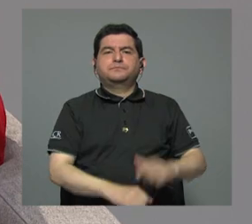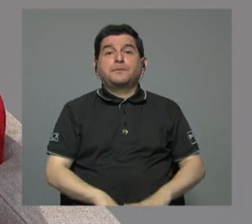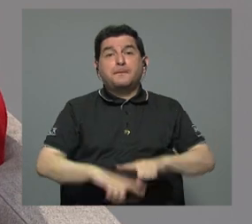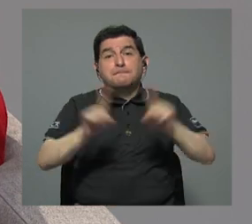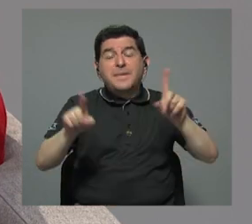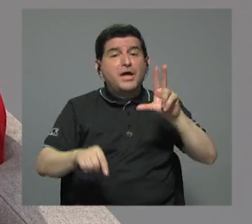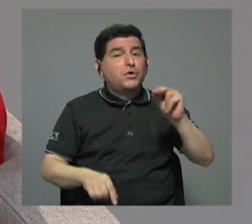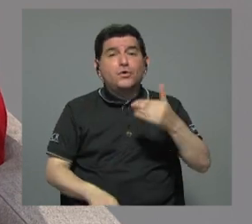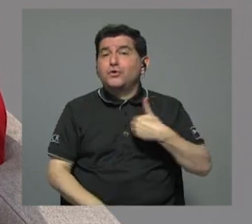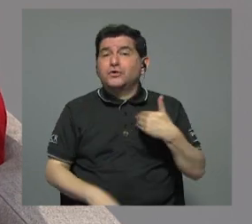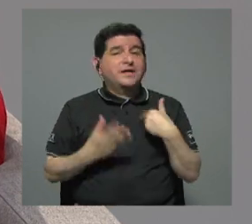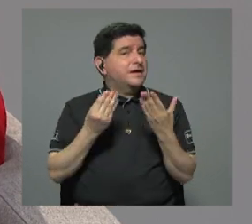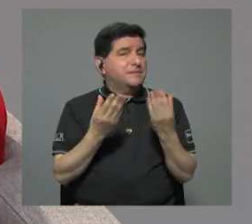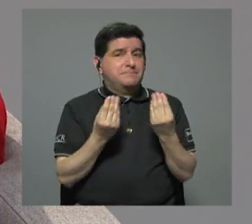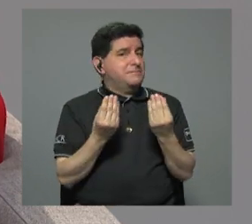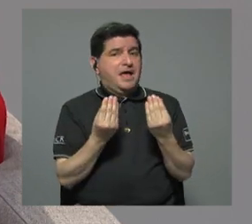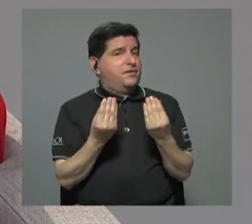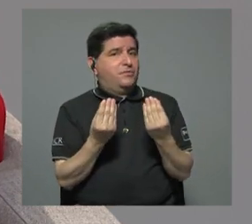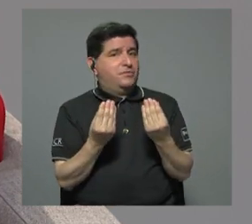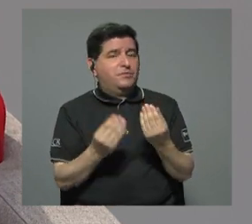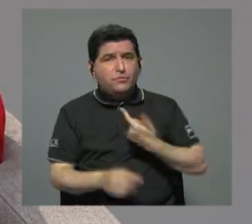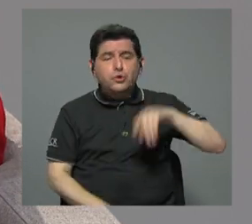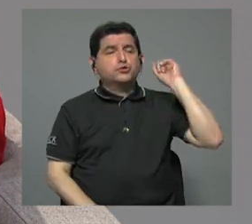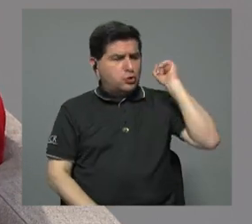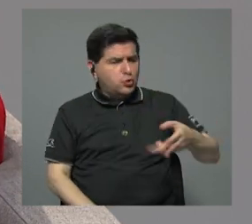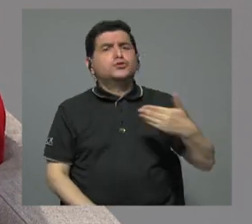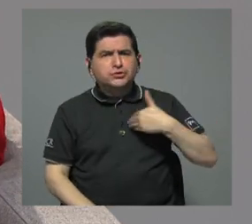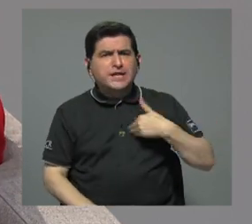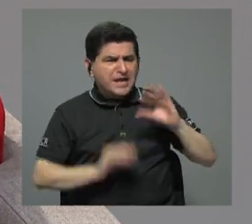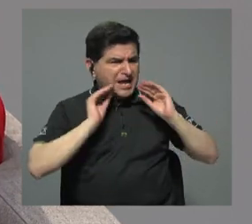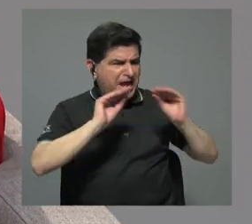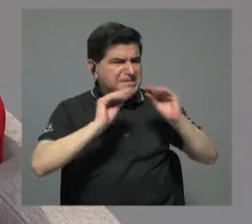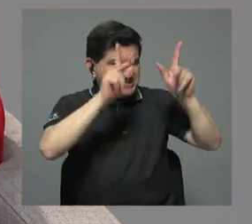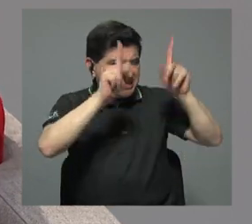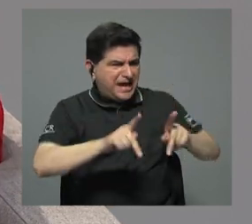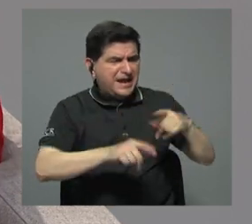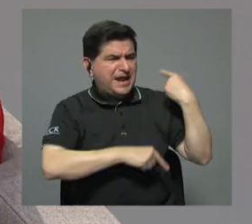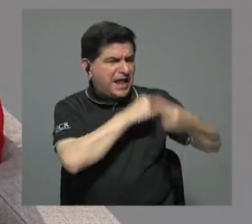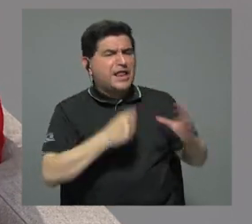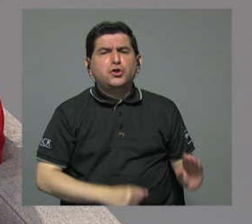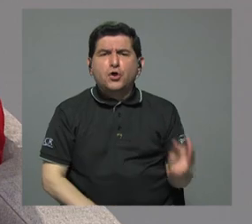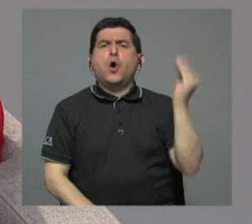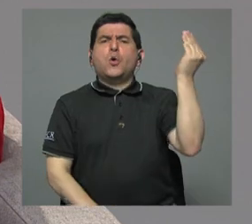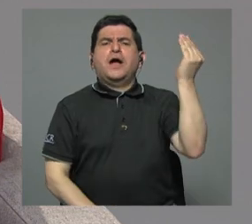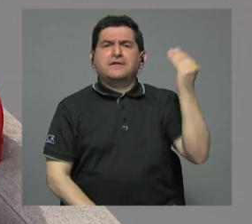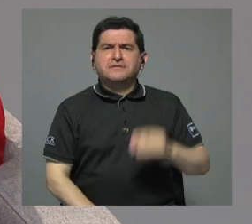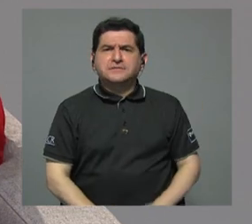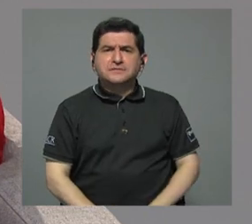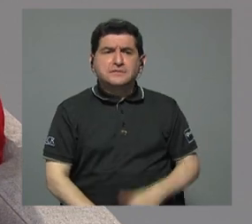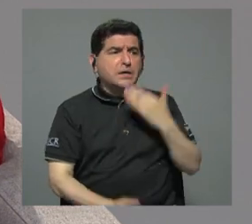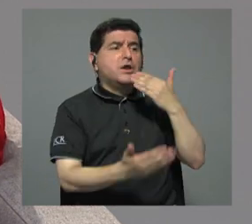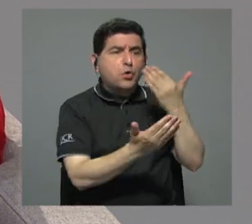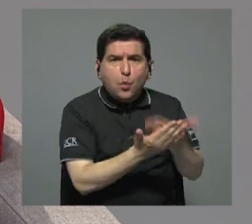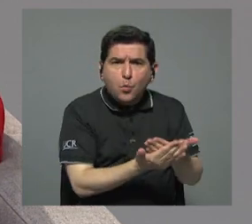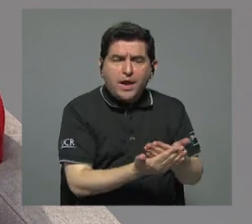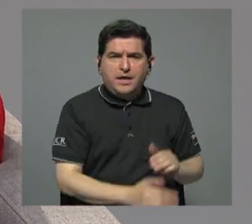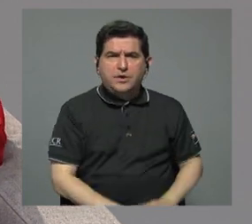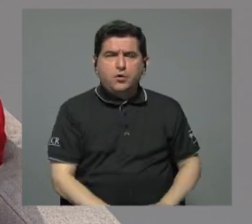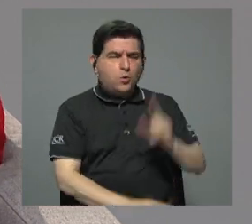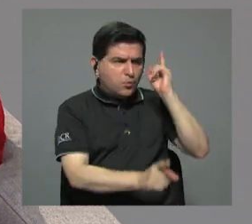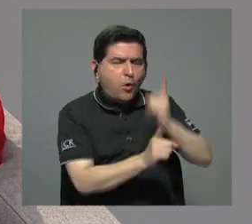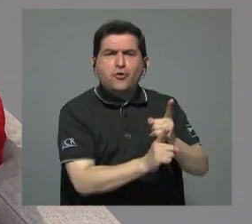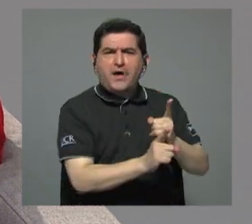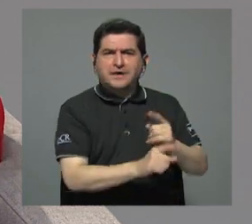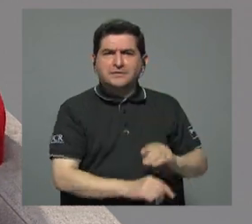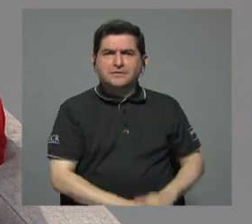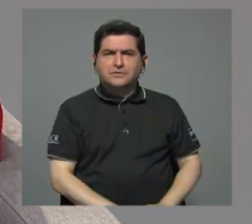no tenemos que tener temor nosotros tenemos la obligación de enseñarle a la generación de jóvenes lo que es bueno lo que es correcto